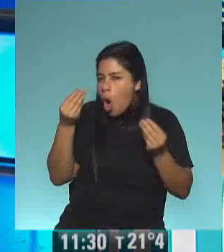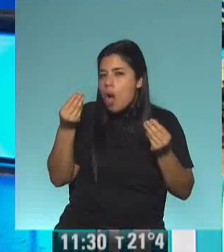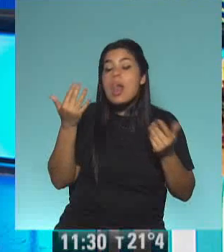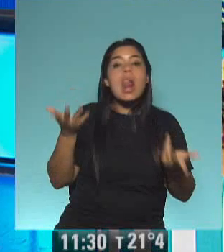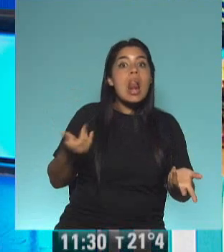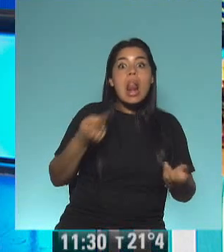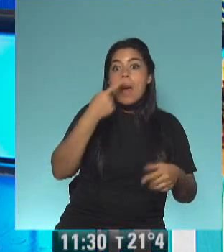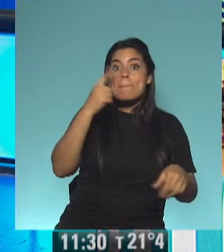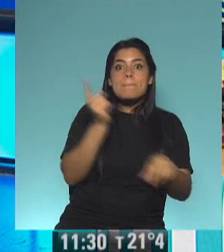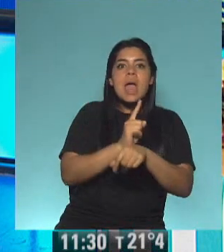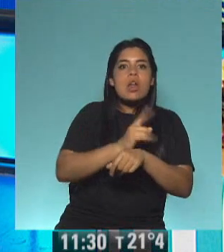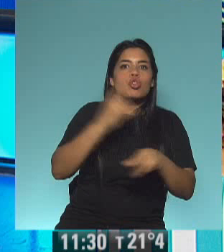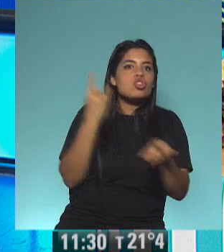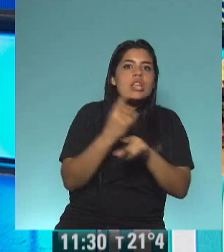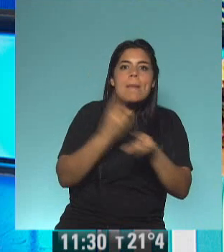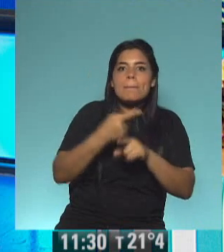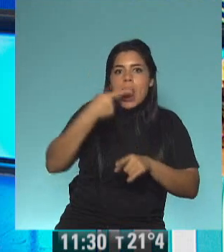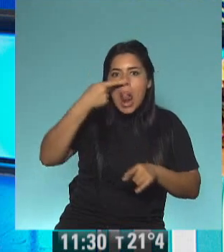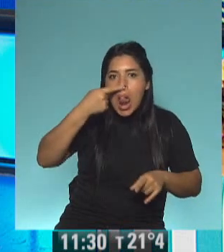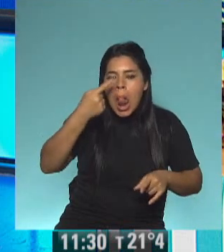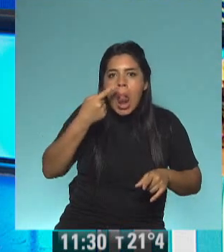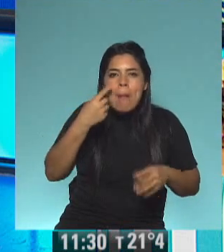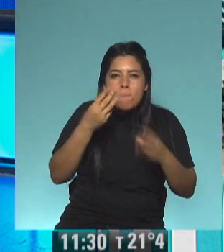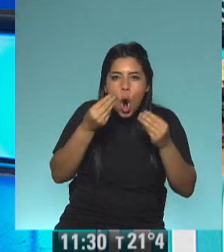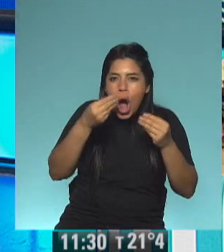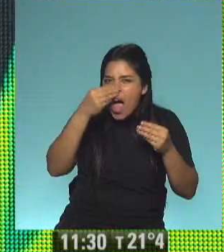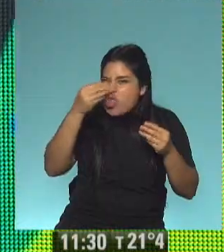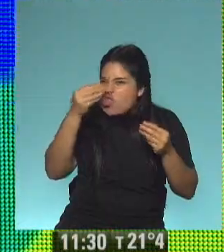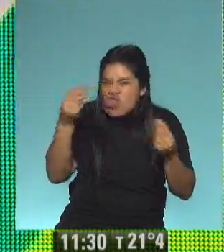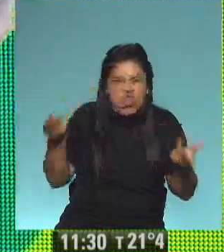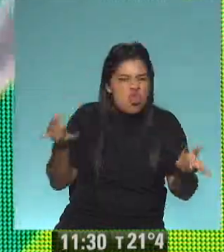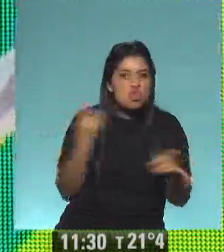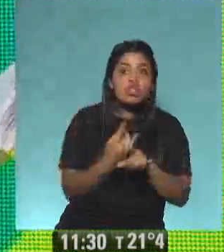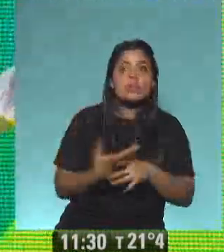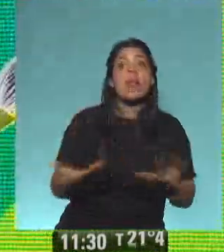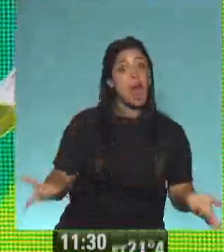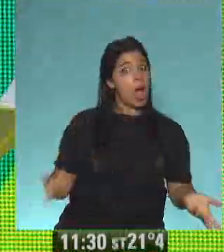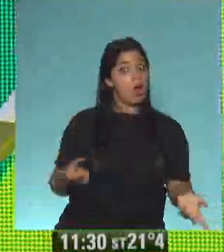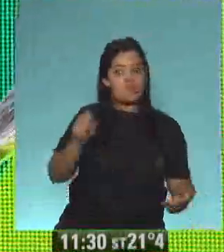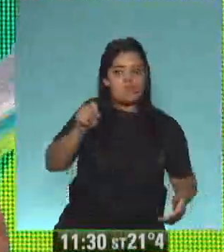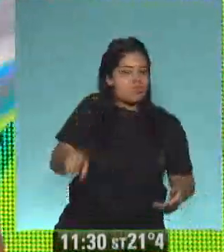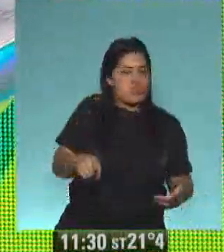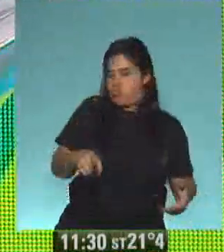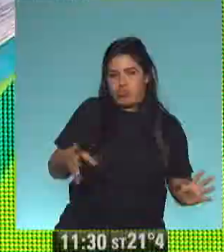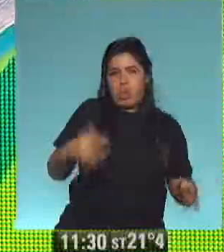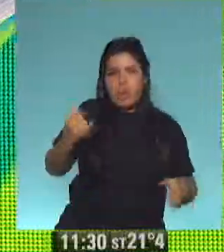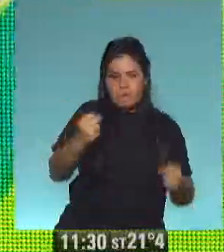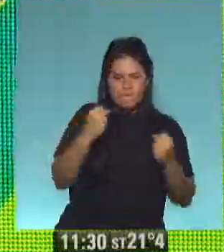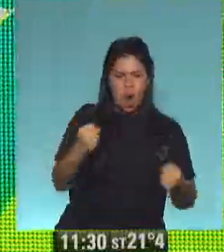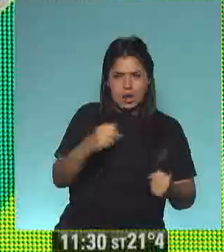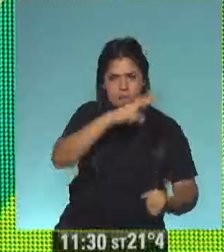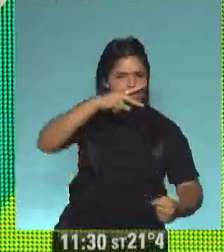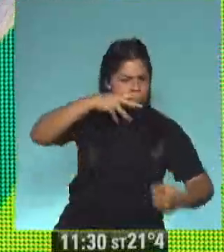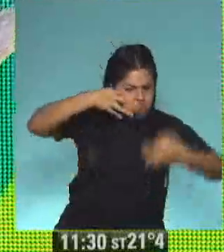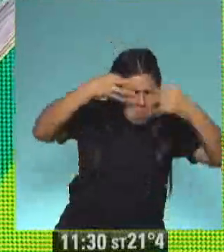los olores. Por eso los perros tienen la nariz tan húmeda también. Ah, también, claro. Verdad, claro. Y los perros vieron que su sentido del olfato es muy potente. Mucho